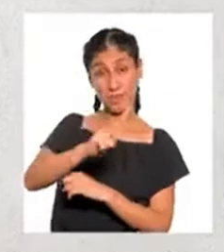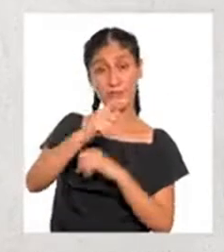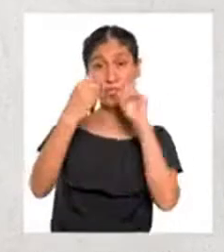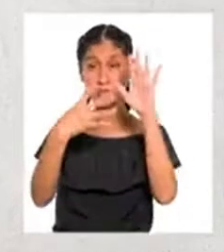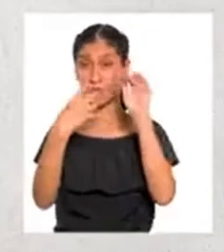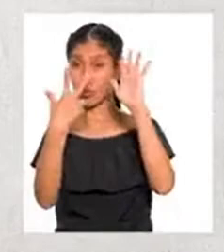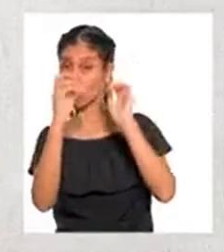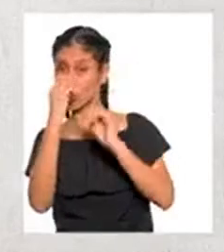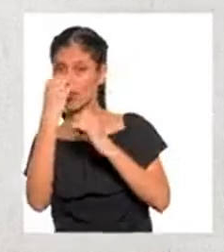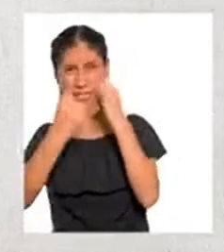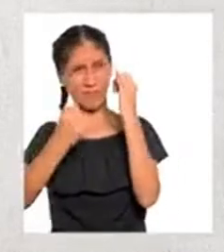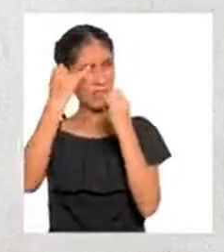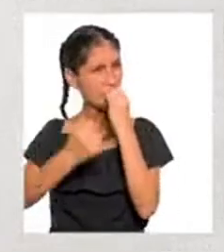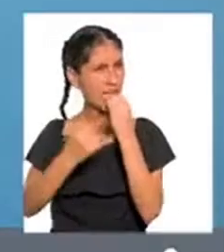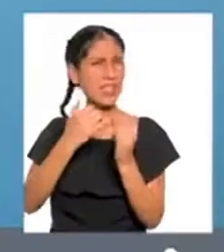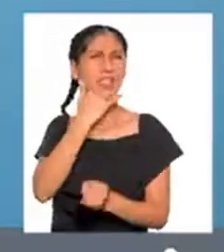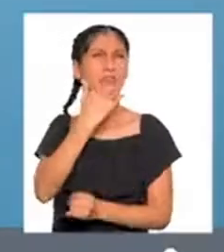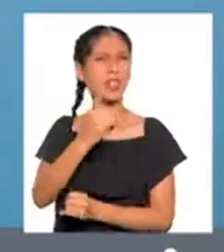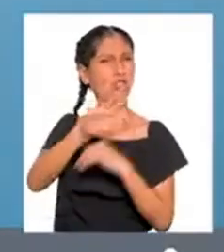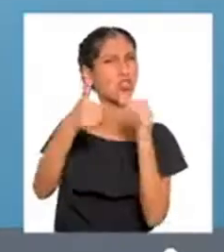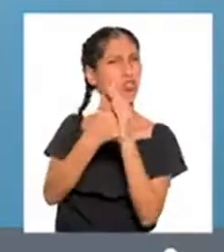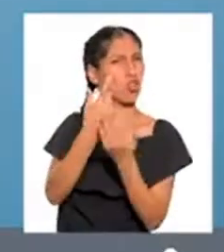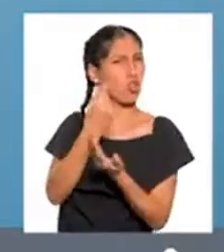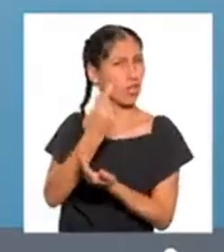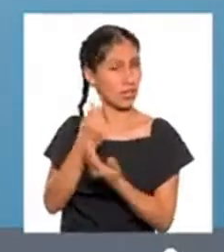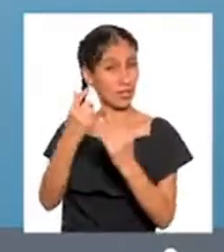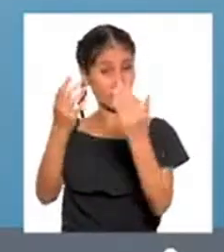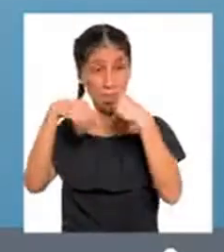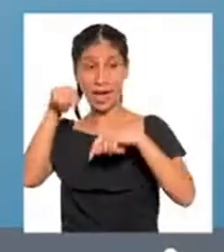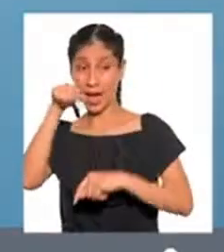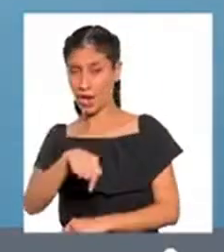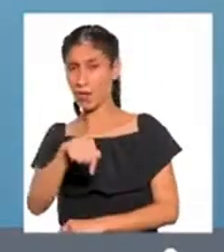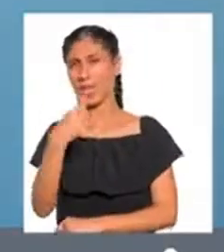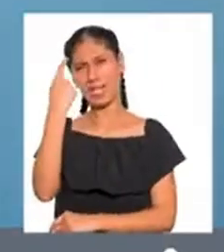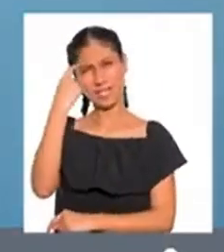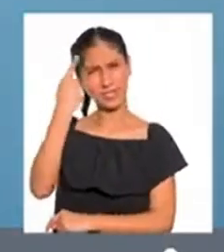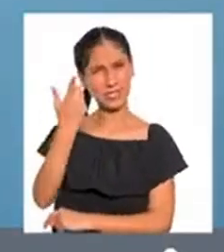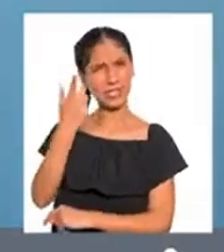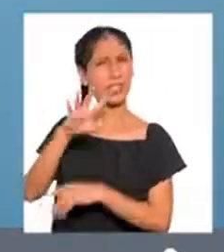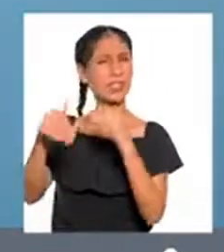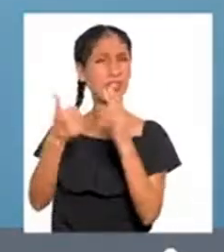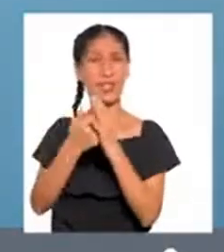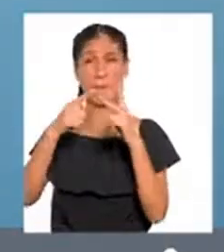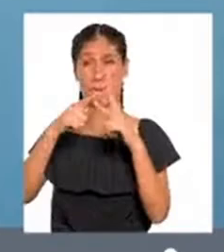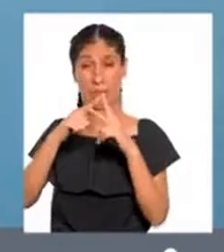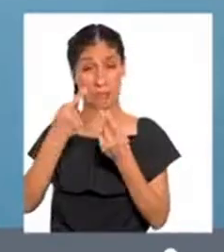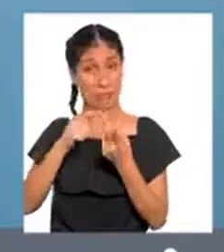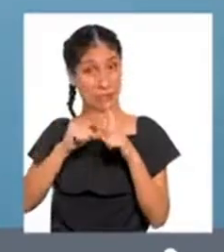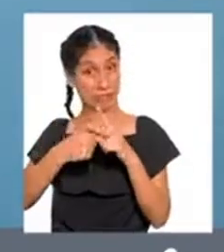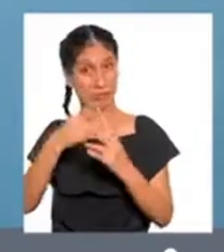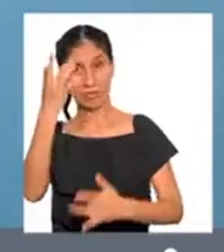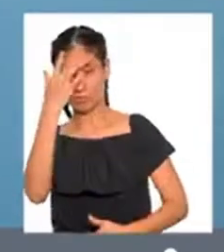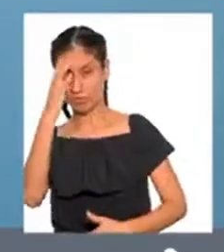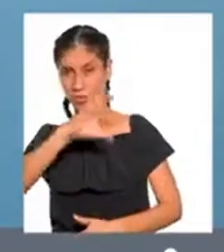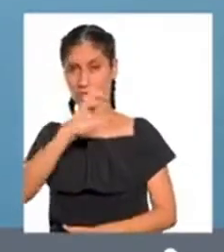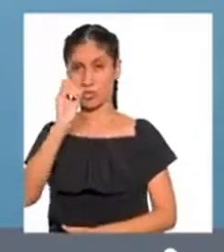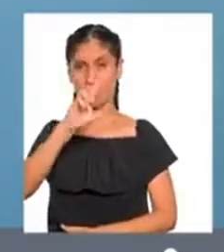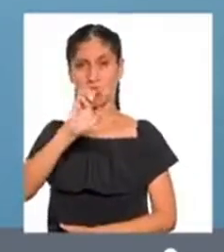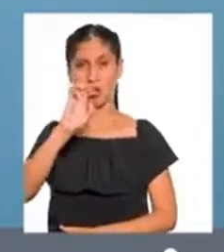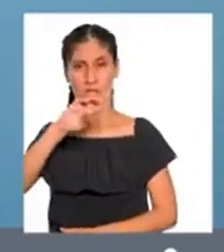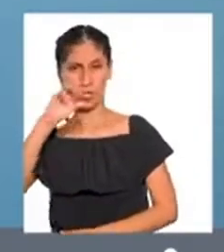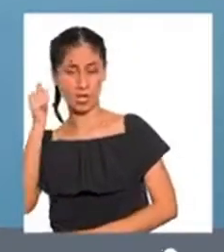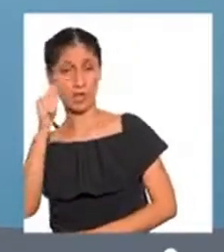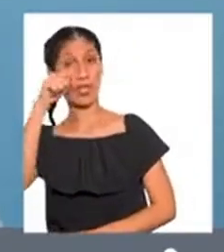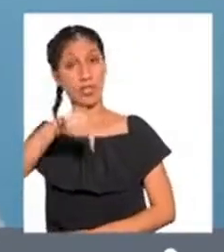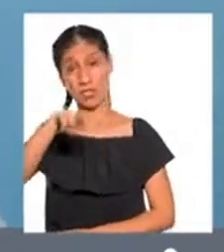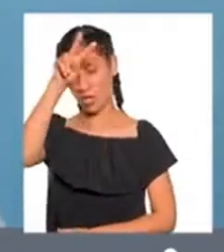de 1980? En este periodo de tiempo se llevó a cabo la epidemia del cólera, en donde nuestro país, Perú, fue uno de